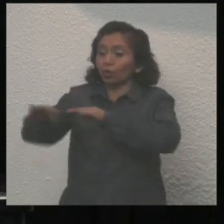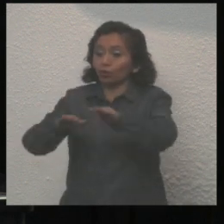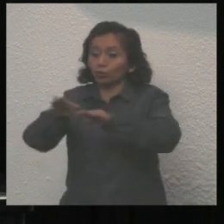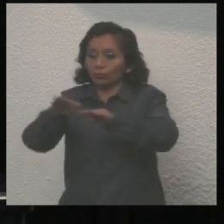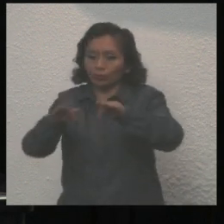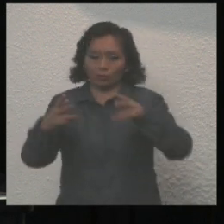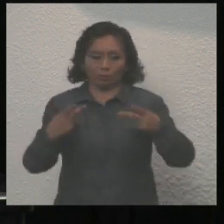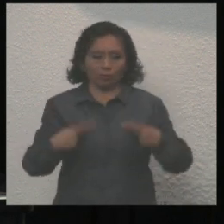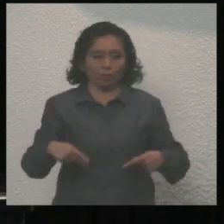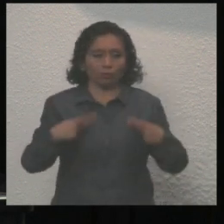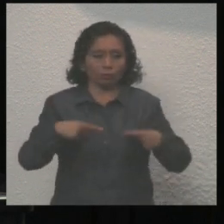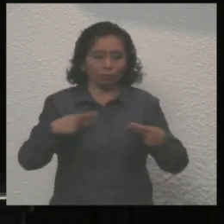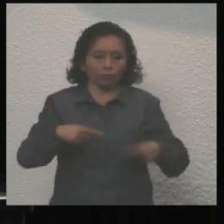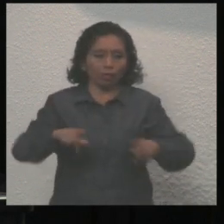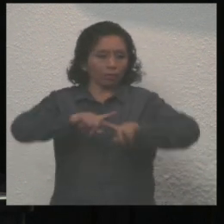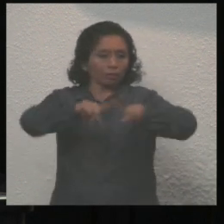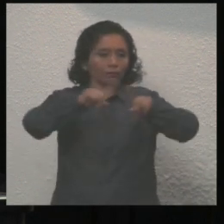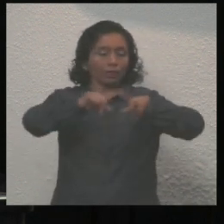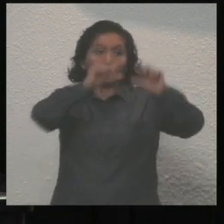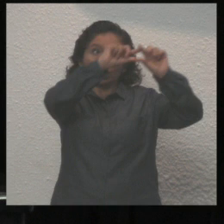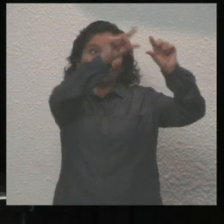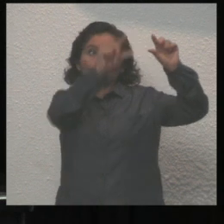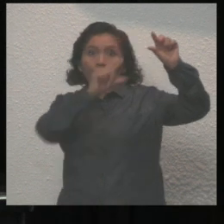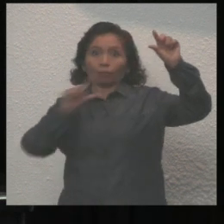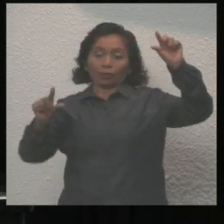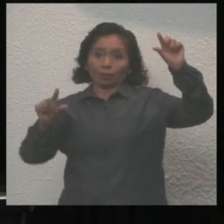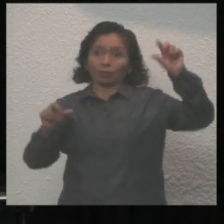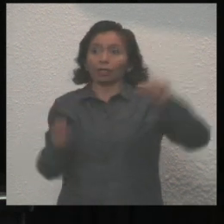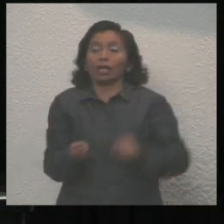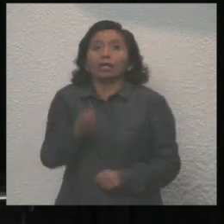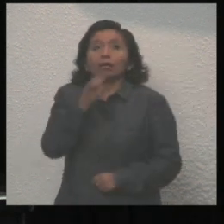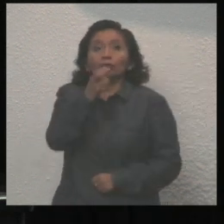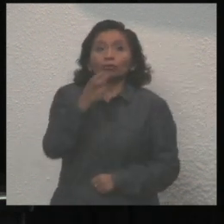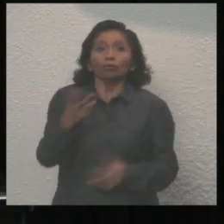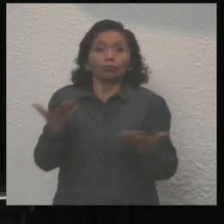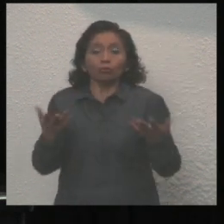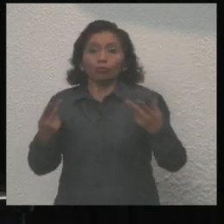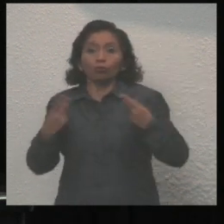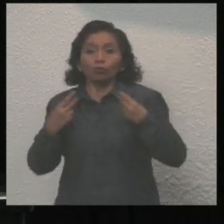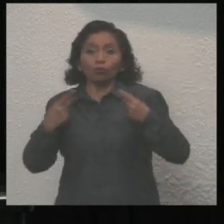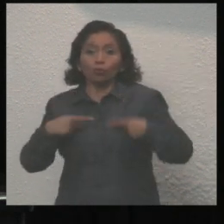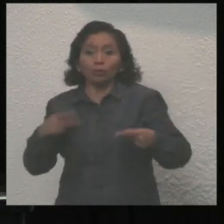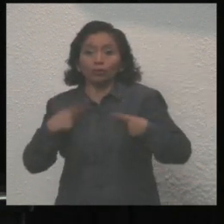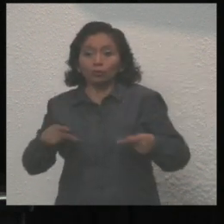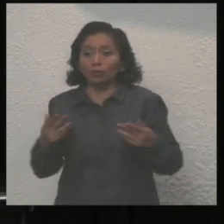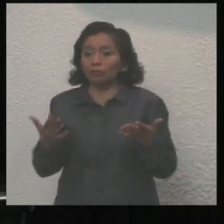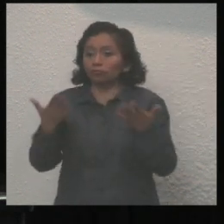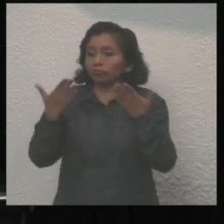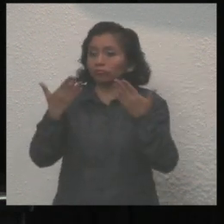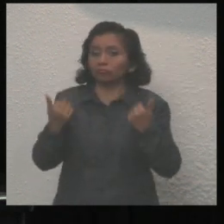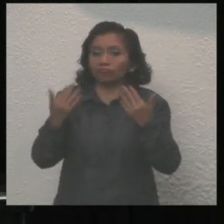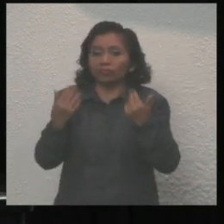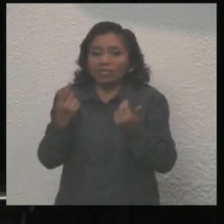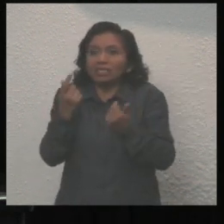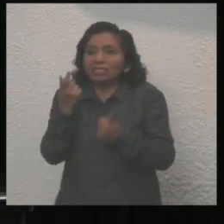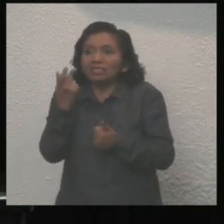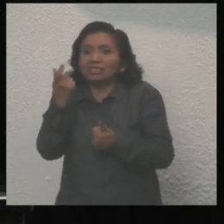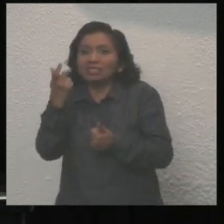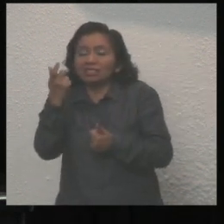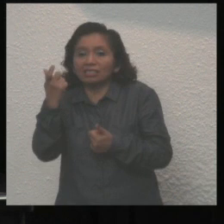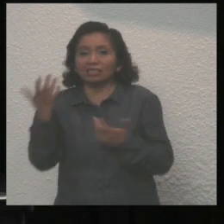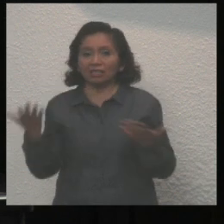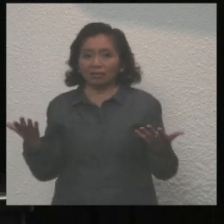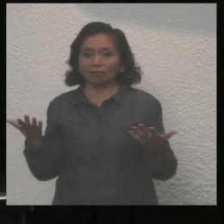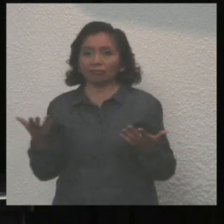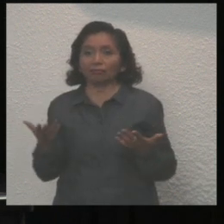formales e informales del país, muchos de los cuales no gozan, entre comillas, del salario patronal.